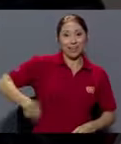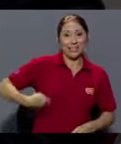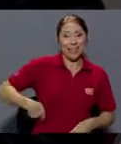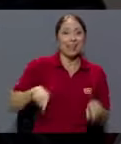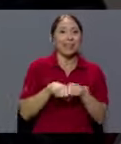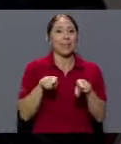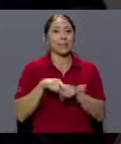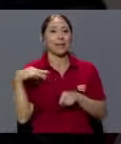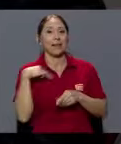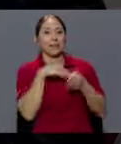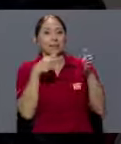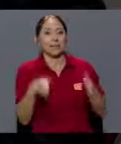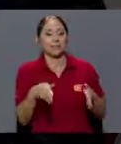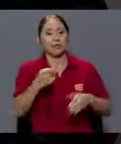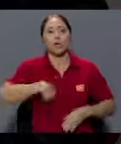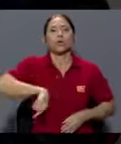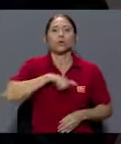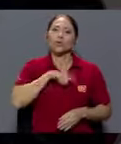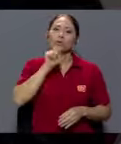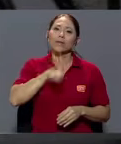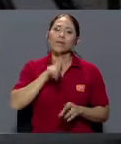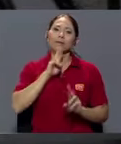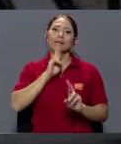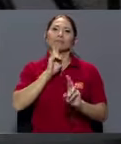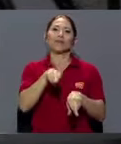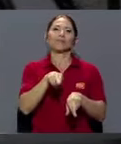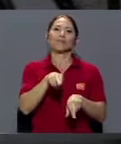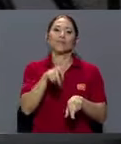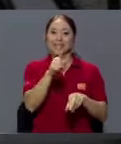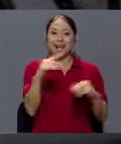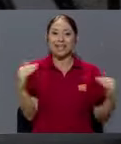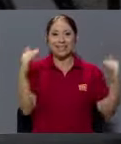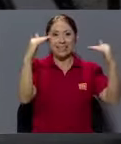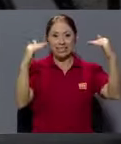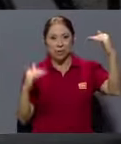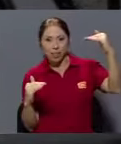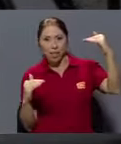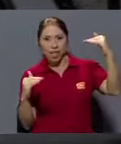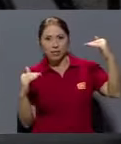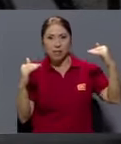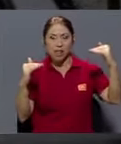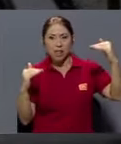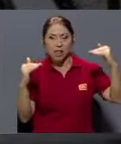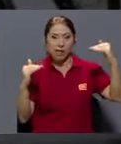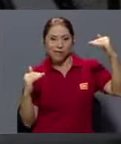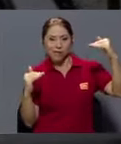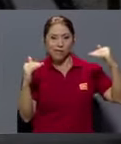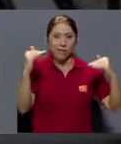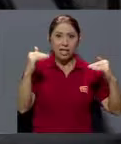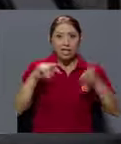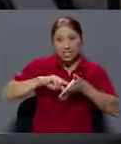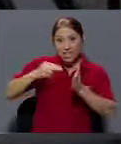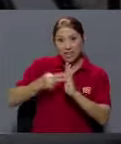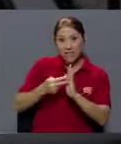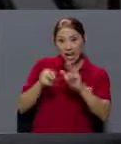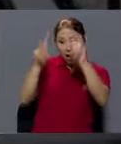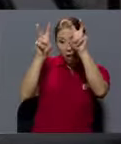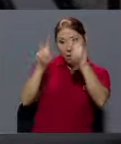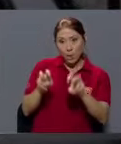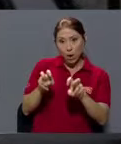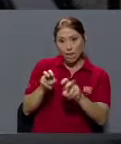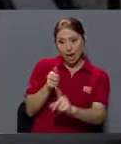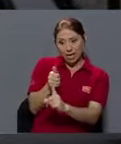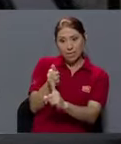el señor Ministro, de que tenemos que dar una respuesta a esas desigualdades. No es que la prueba per se sea